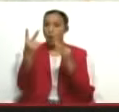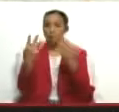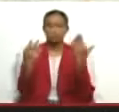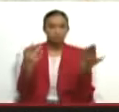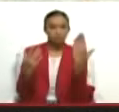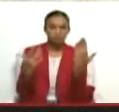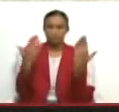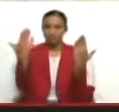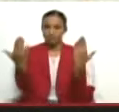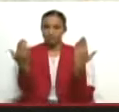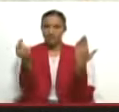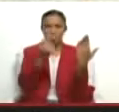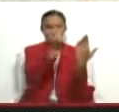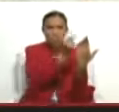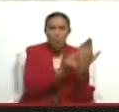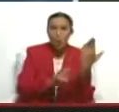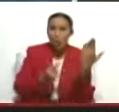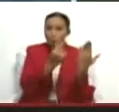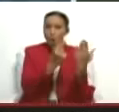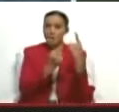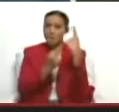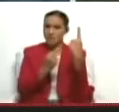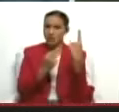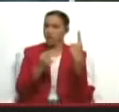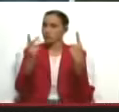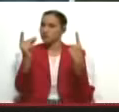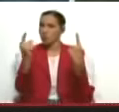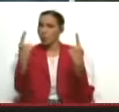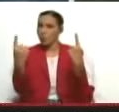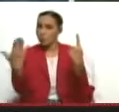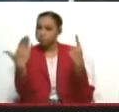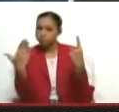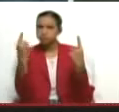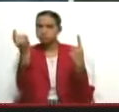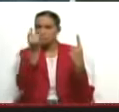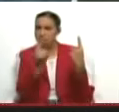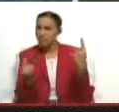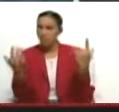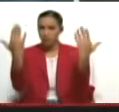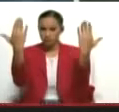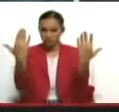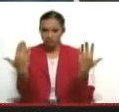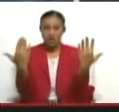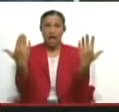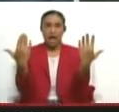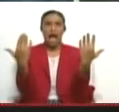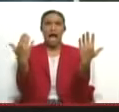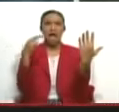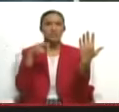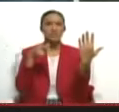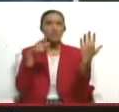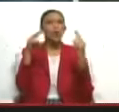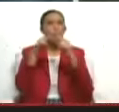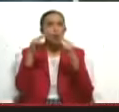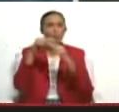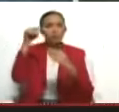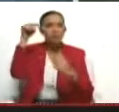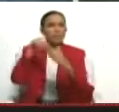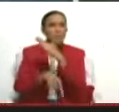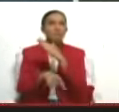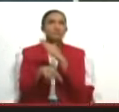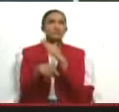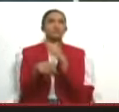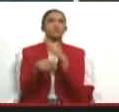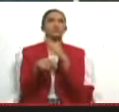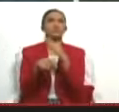tarea compleja que se realiza mediante coordenadas geográficas que incluso se